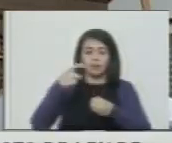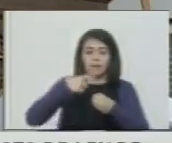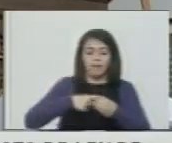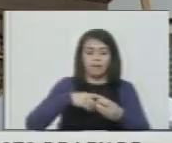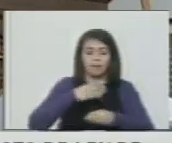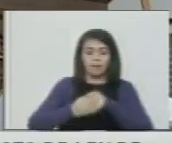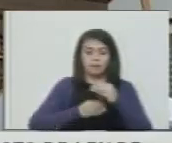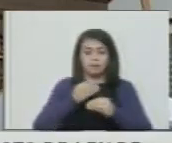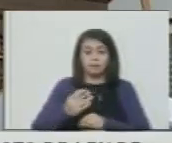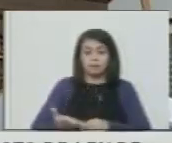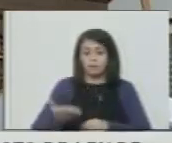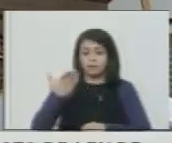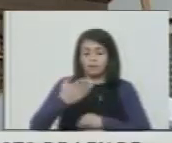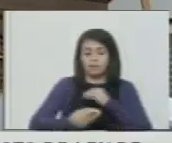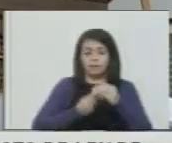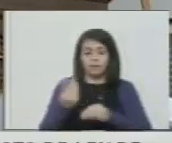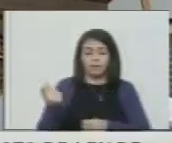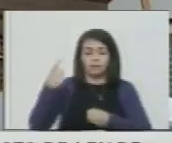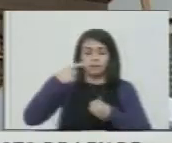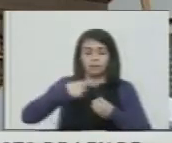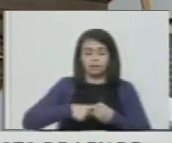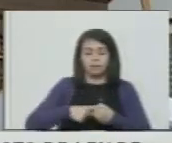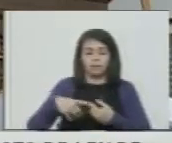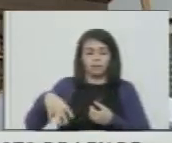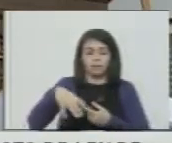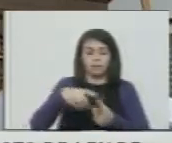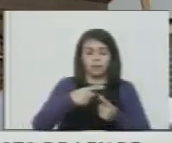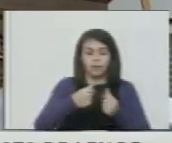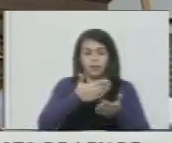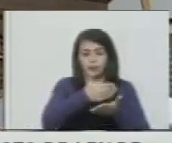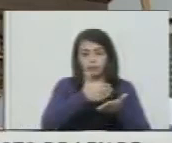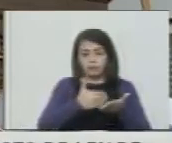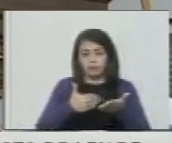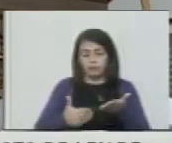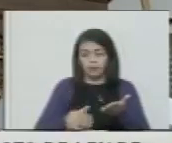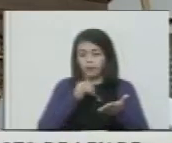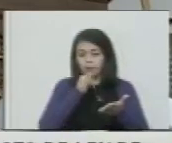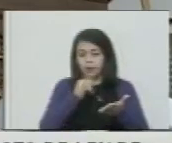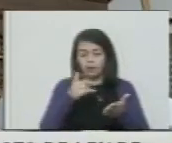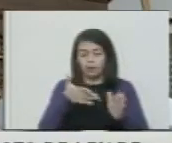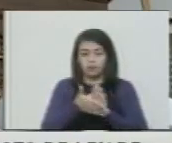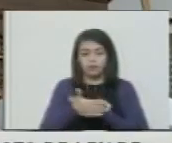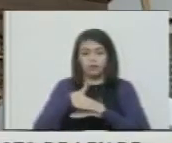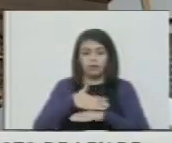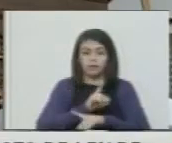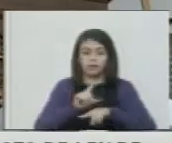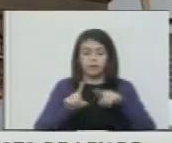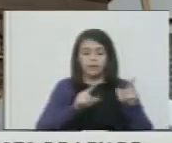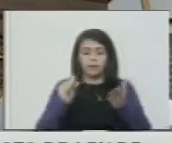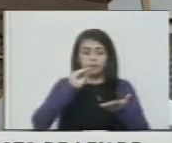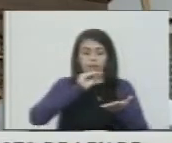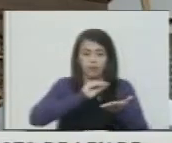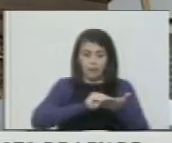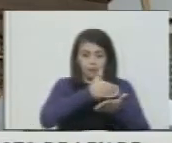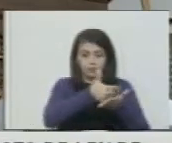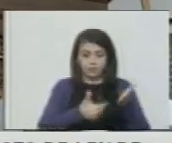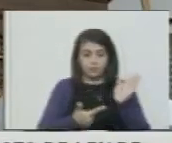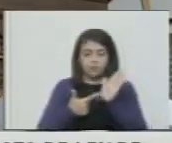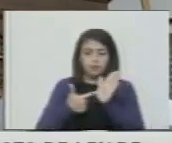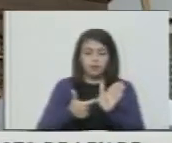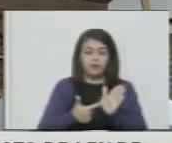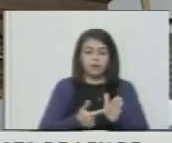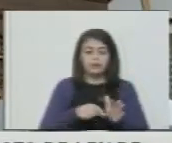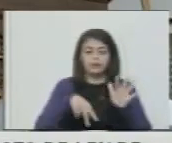modificaciones e inclusiones que fuere menester incorporar en los estados financieros e informes respectivos y ordenar nuevamente